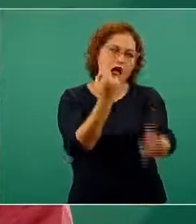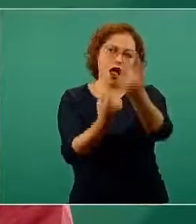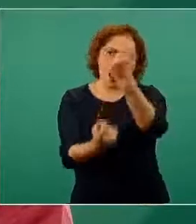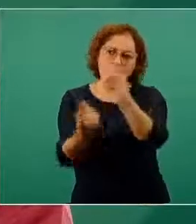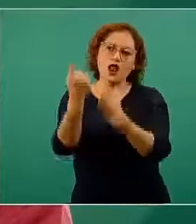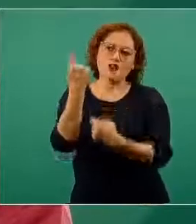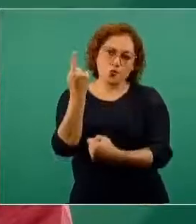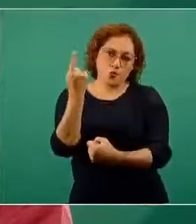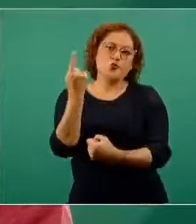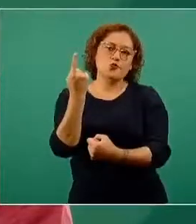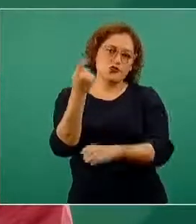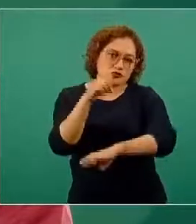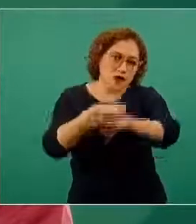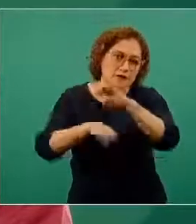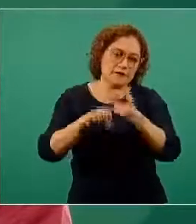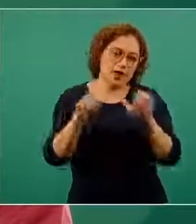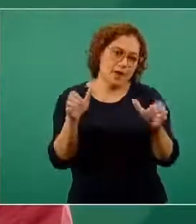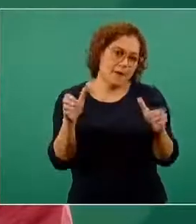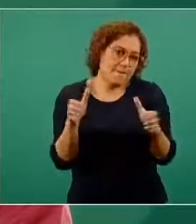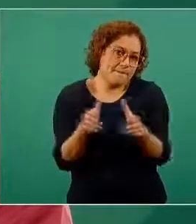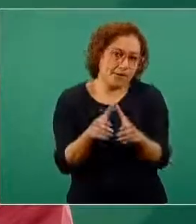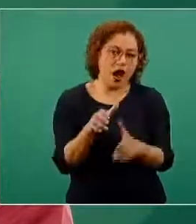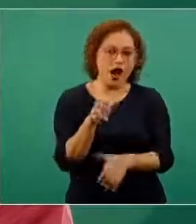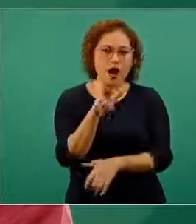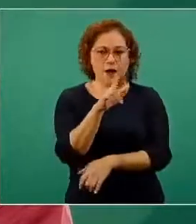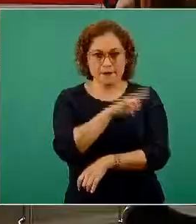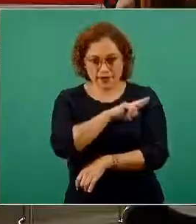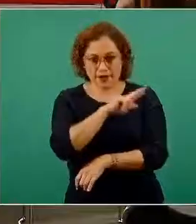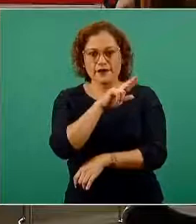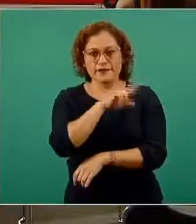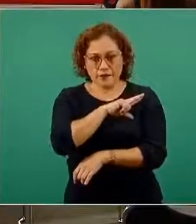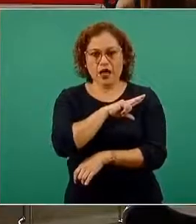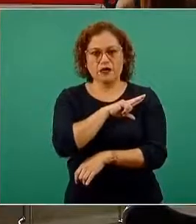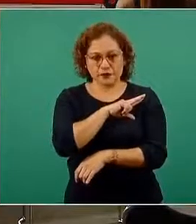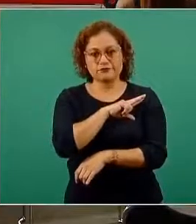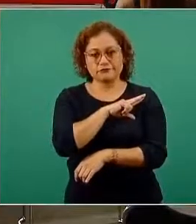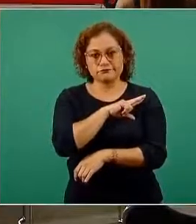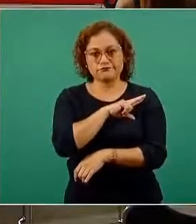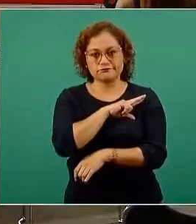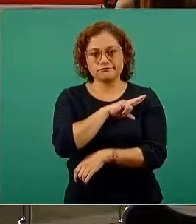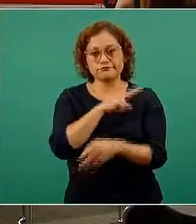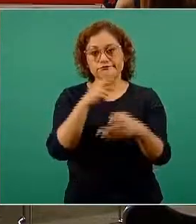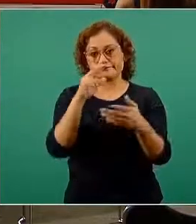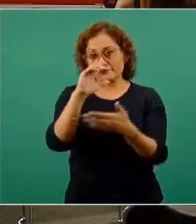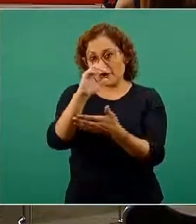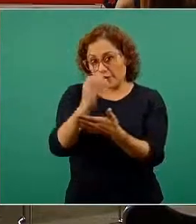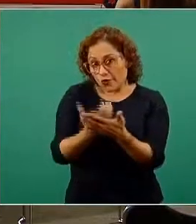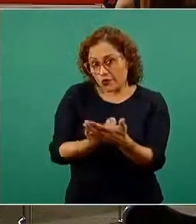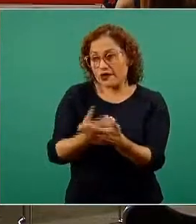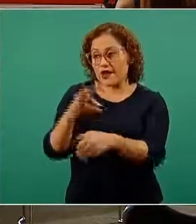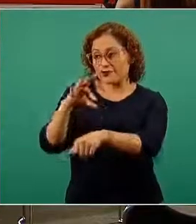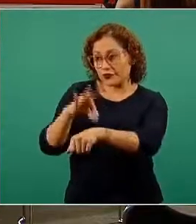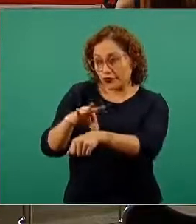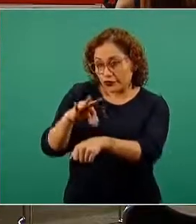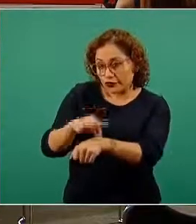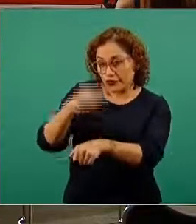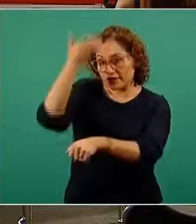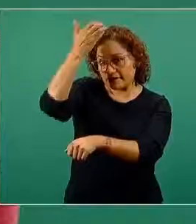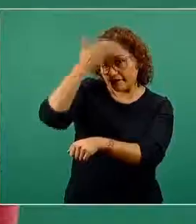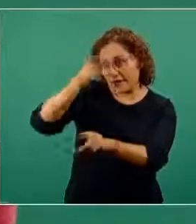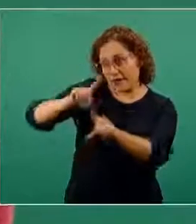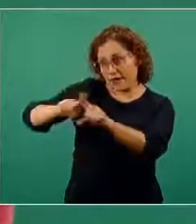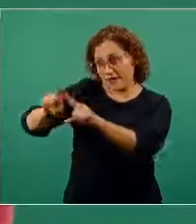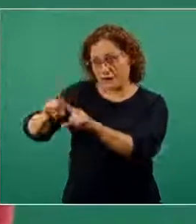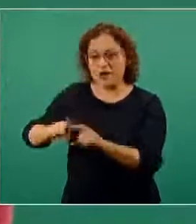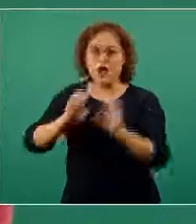pero finalmente entidades privadas que contratan tanto a personal de salud, en el caso del sector salud, como en